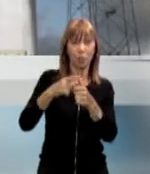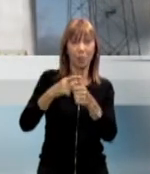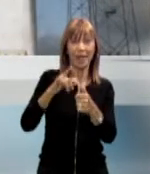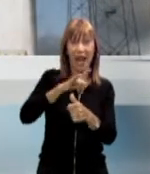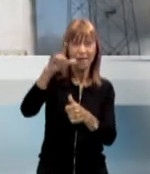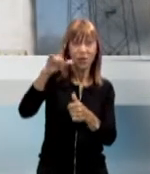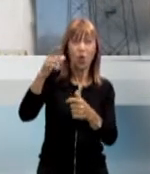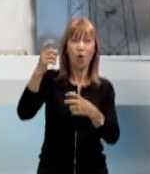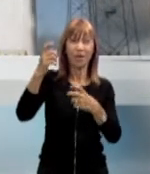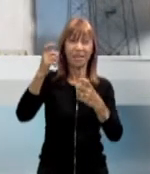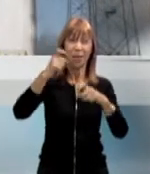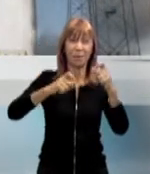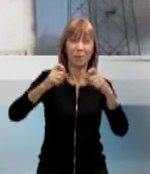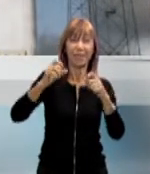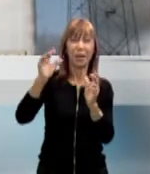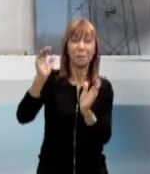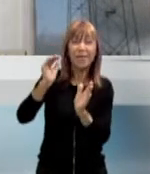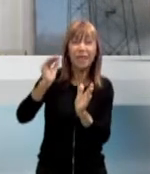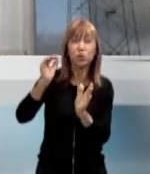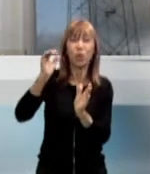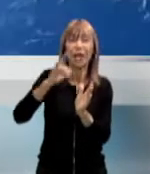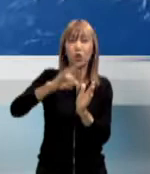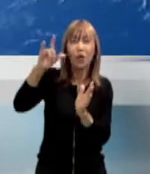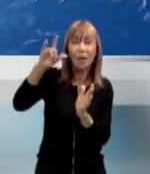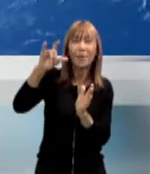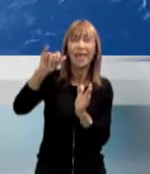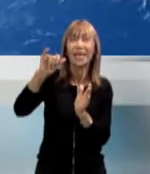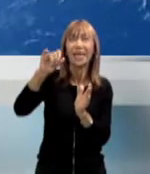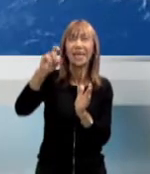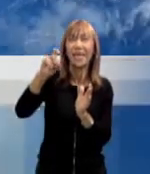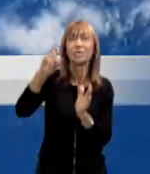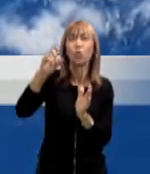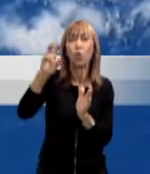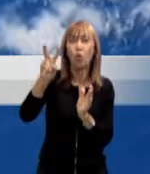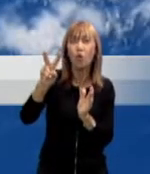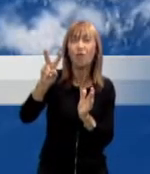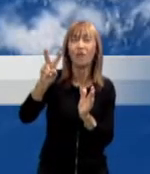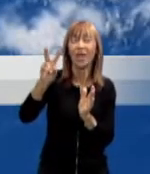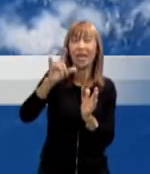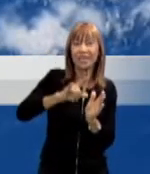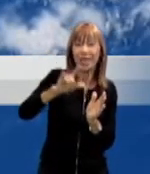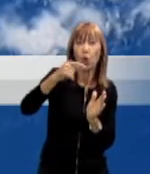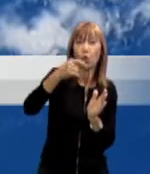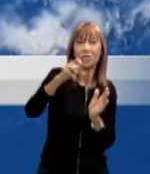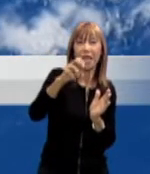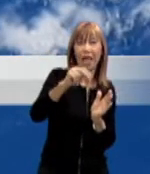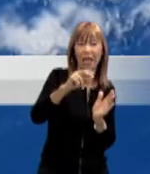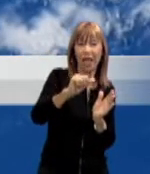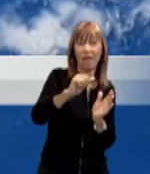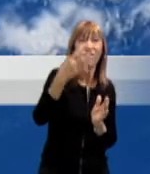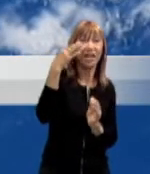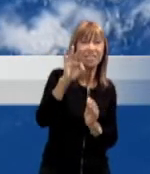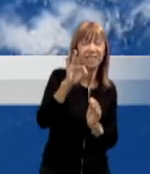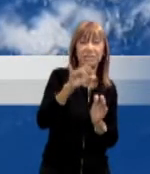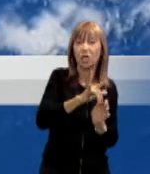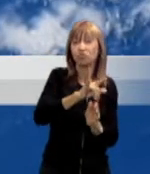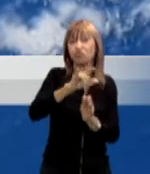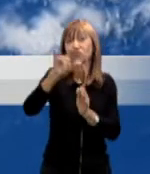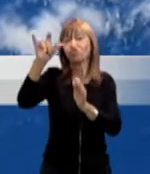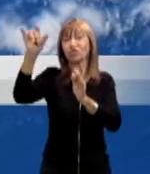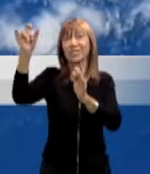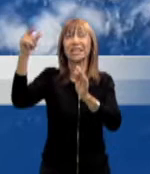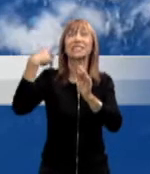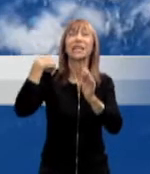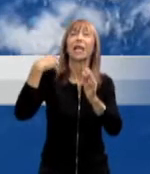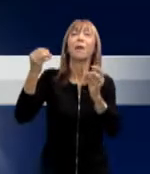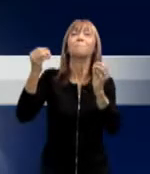experimental espacial en miniatura. La aeronave IXV, que partió desde la Guyana francesa, cuenta con una velocidad hipersónica